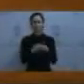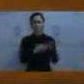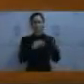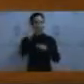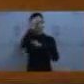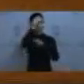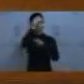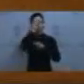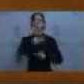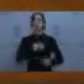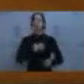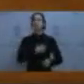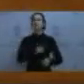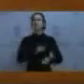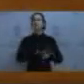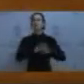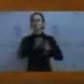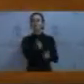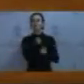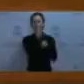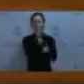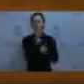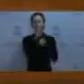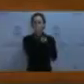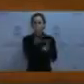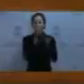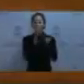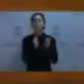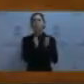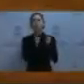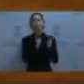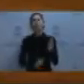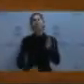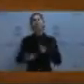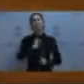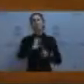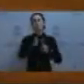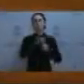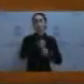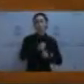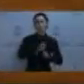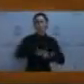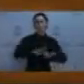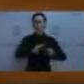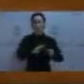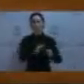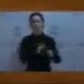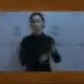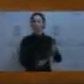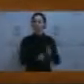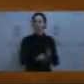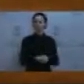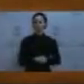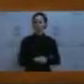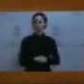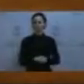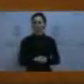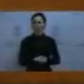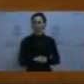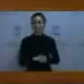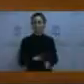me atrevería de así manifestarlo, de aportar soluciones a las mismas. Y esto, más